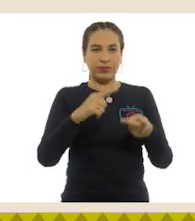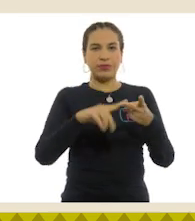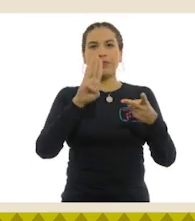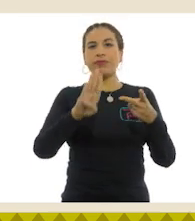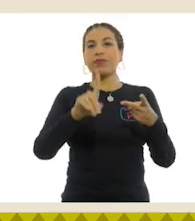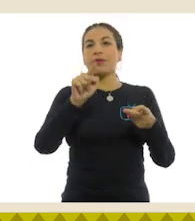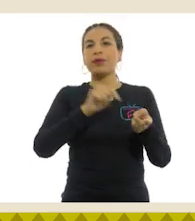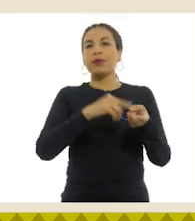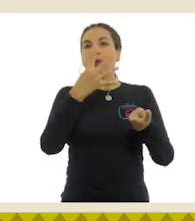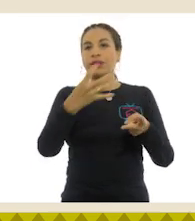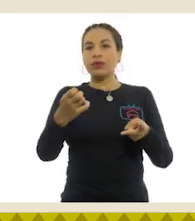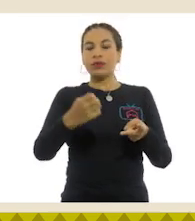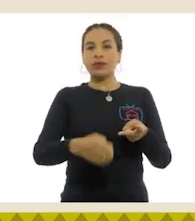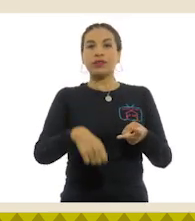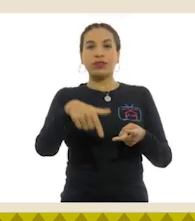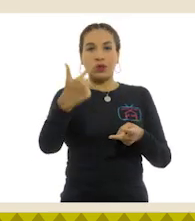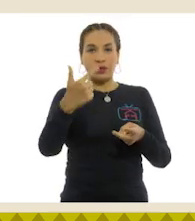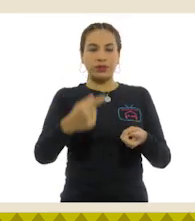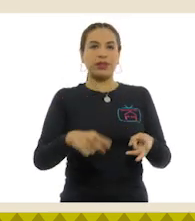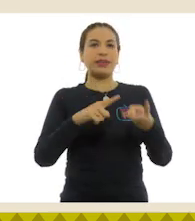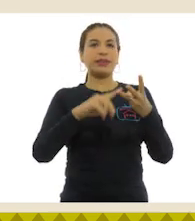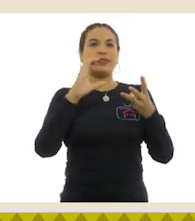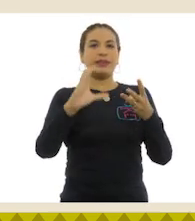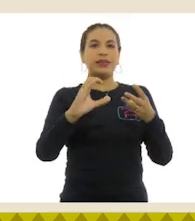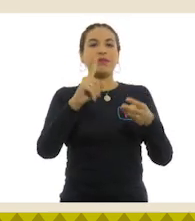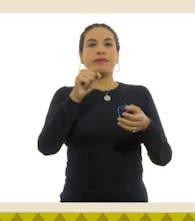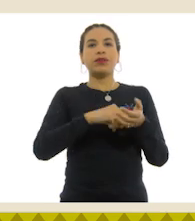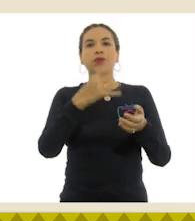B. 1412, C.